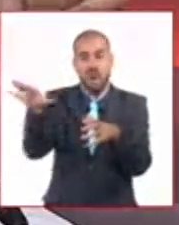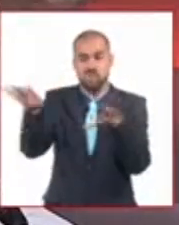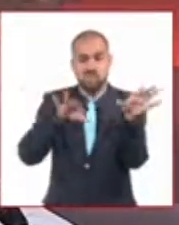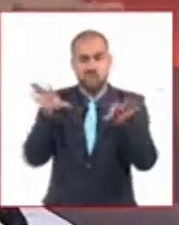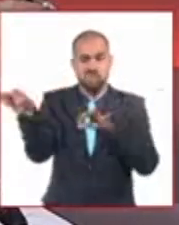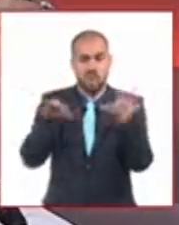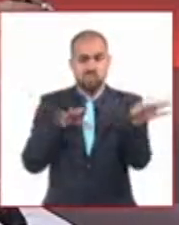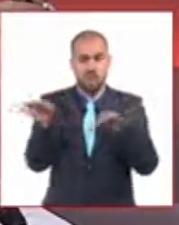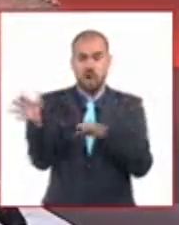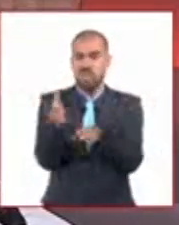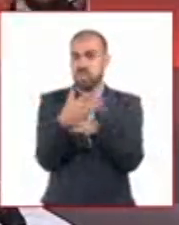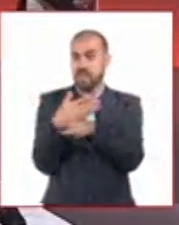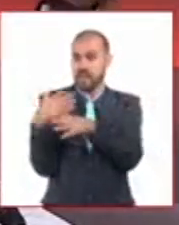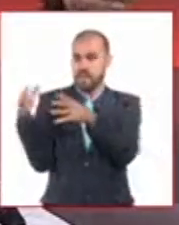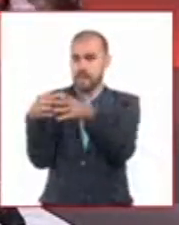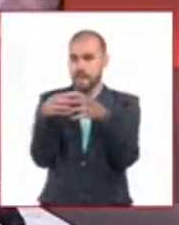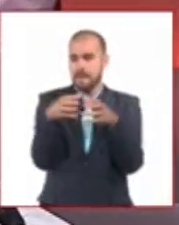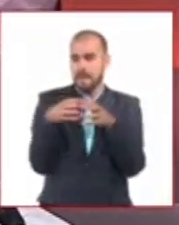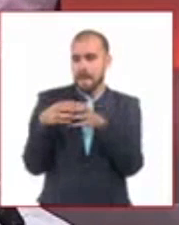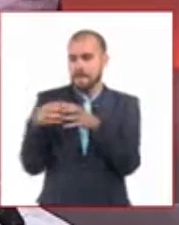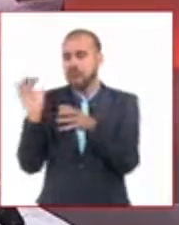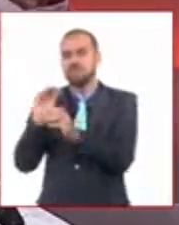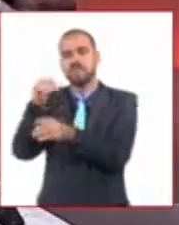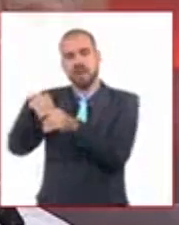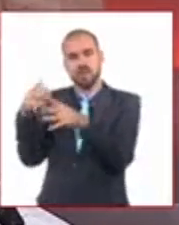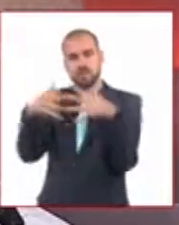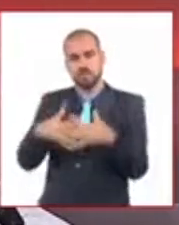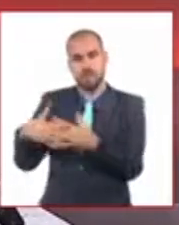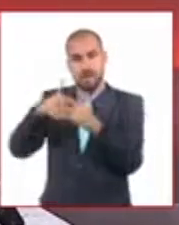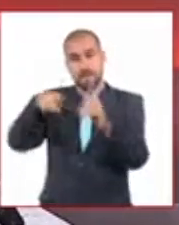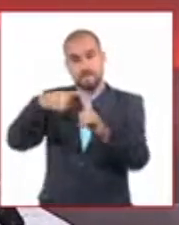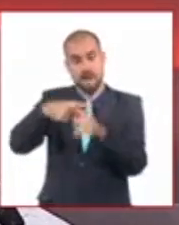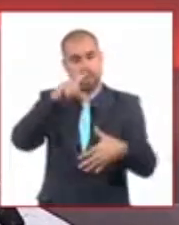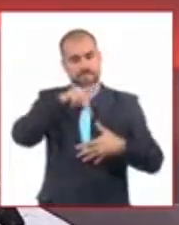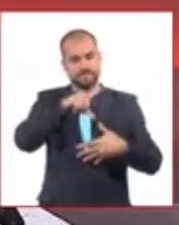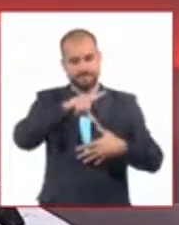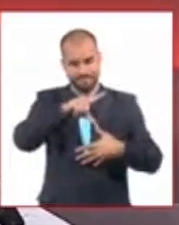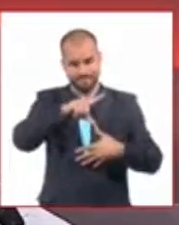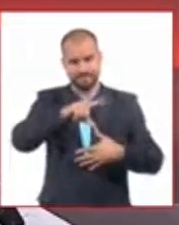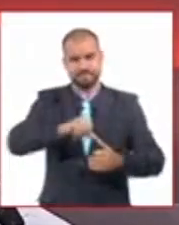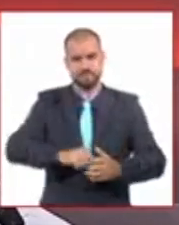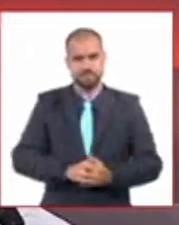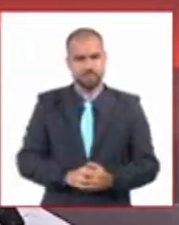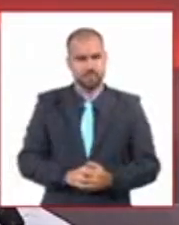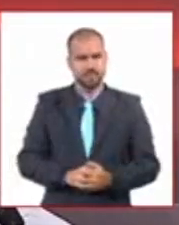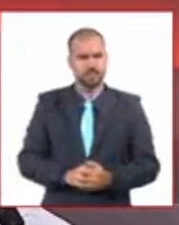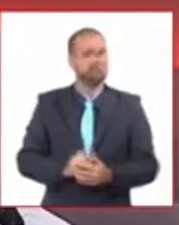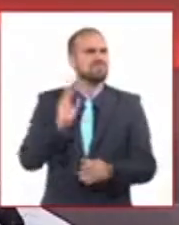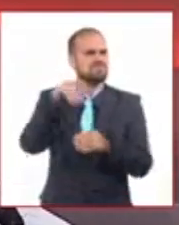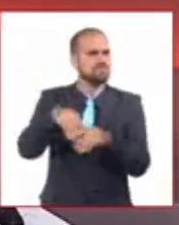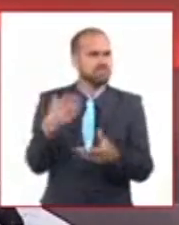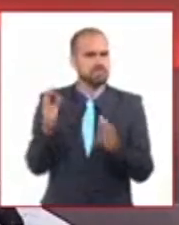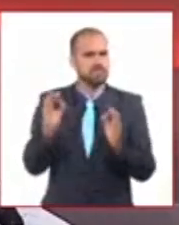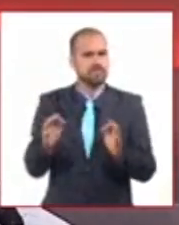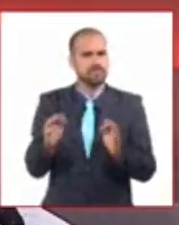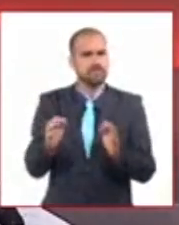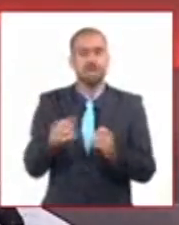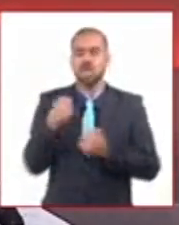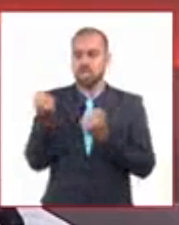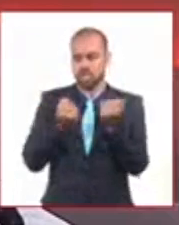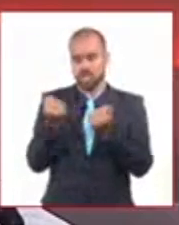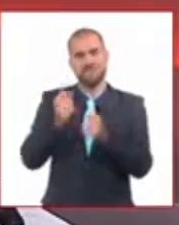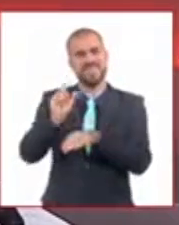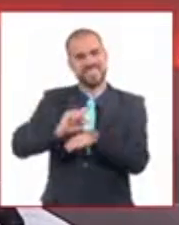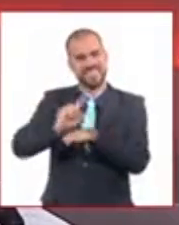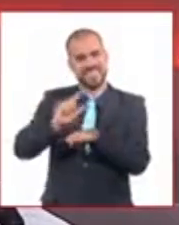sectores estadounidenses y del resto de la región incluidos los choferes de uber que van como parte de su protesta